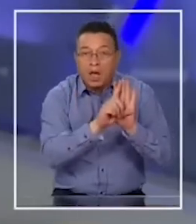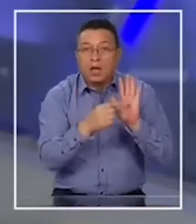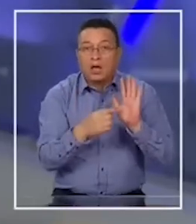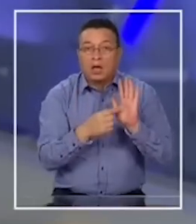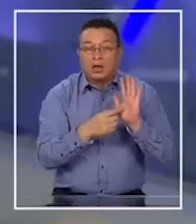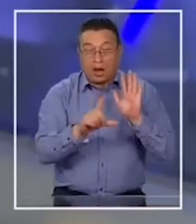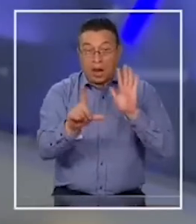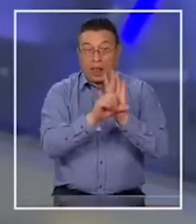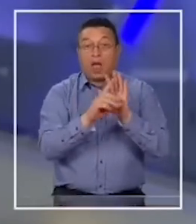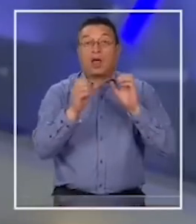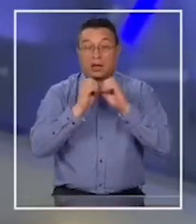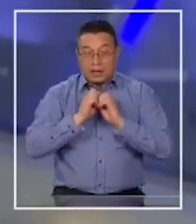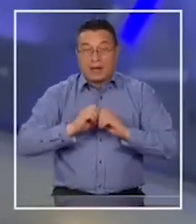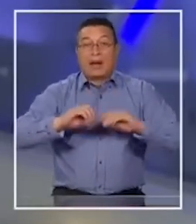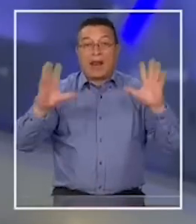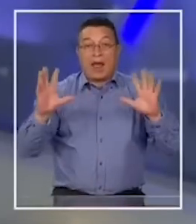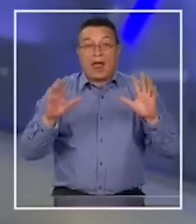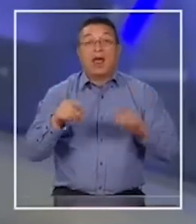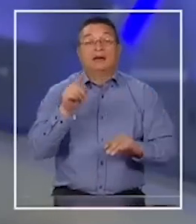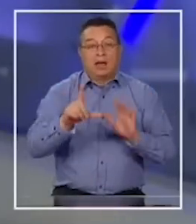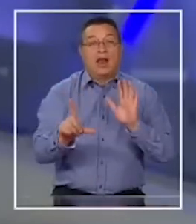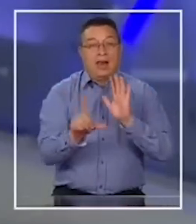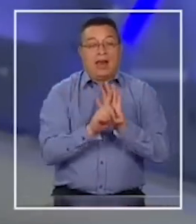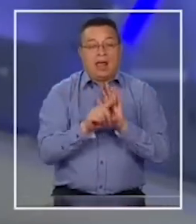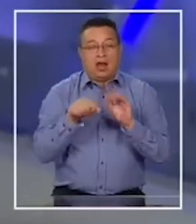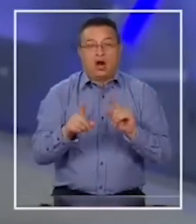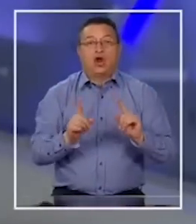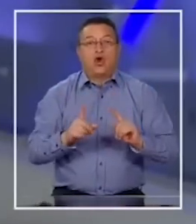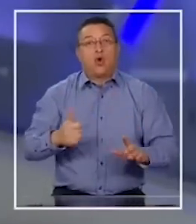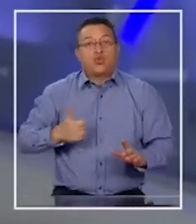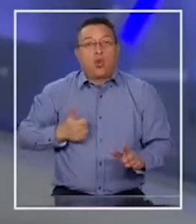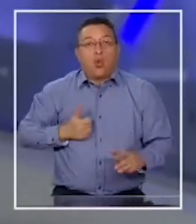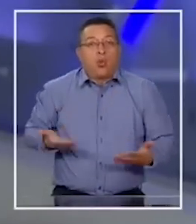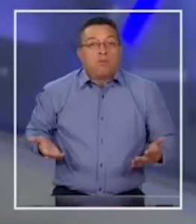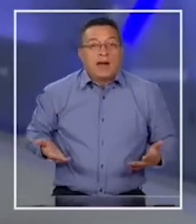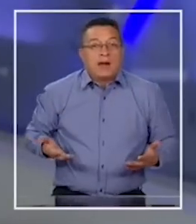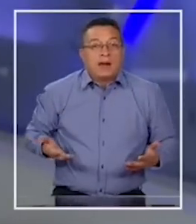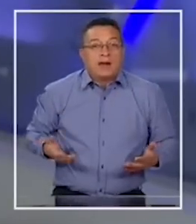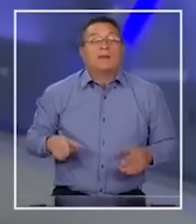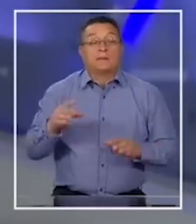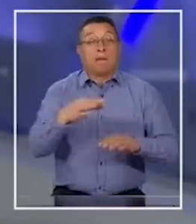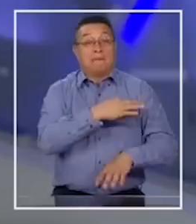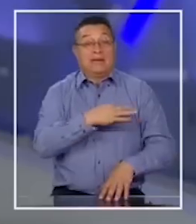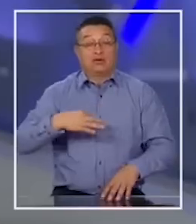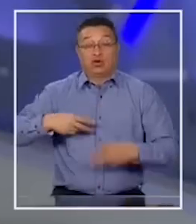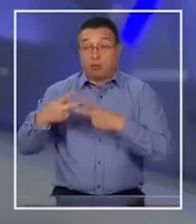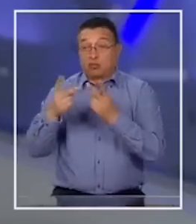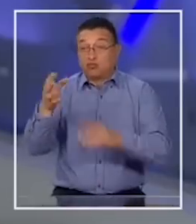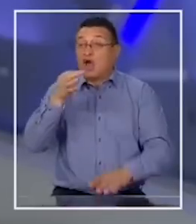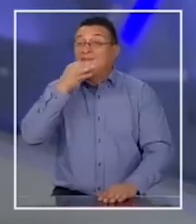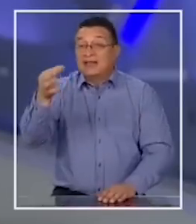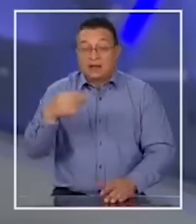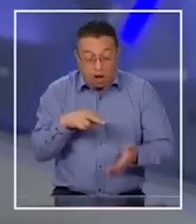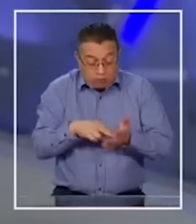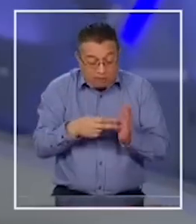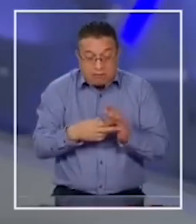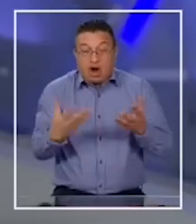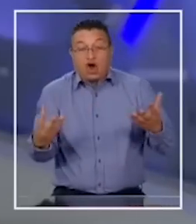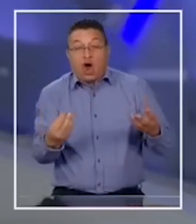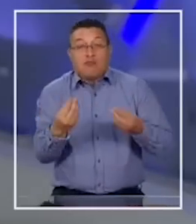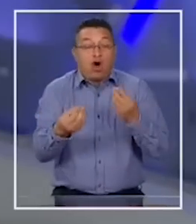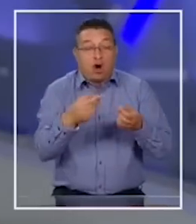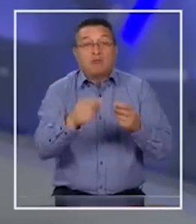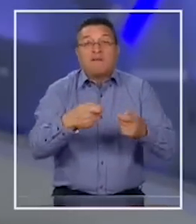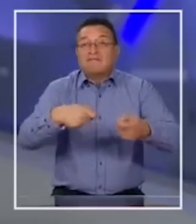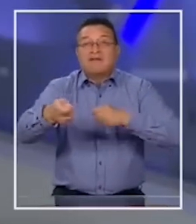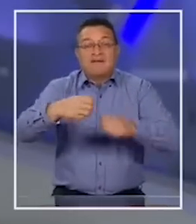ley cuando el sentido de la ley es claro Aquí hay una ley vigente que no se está cumpliendo y el Ministerio Público nos dice tengo un problema no sé Cómo detener que